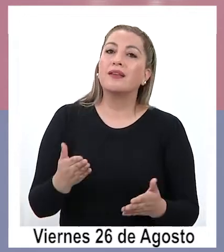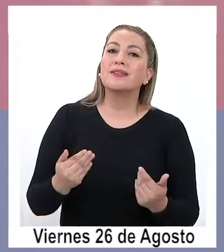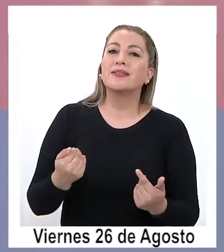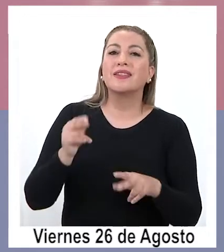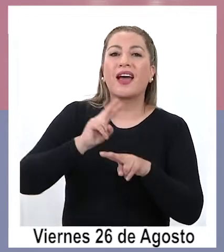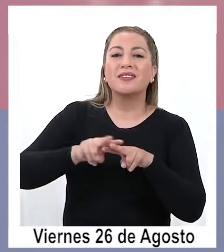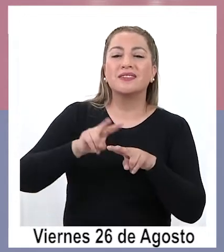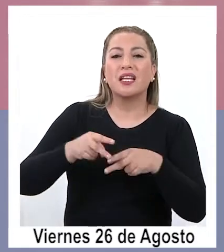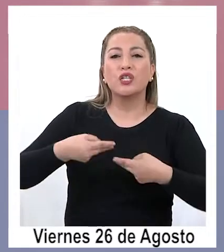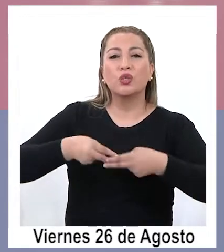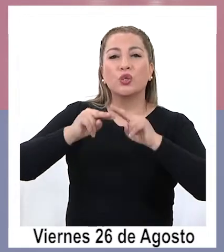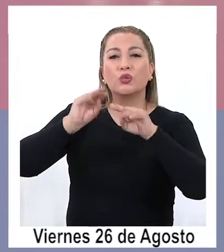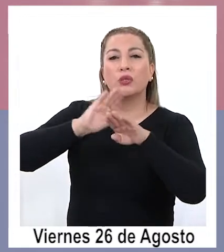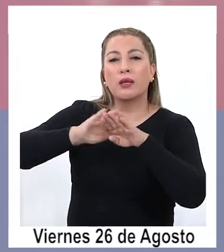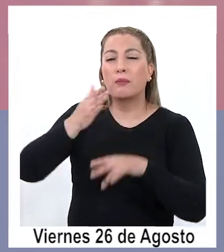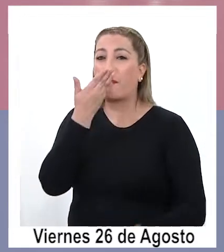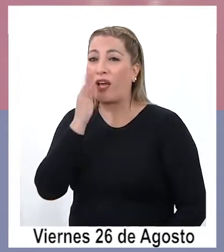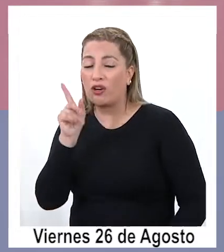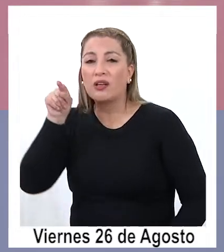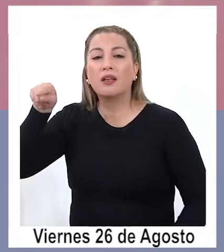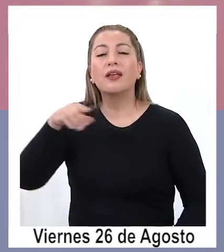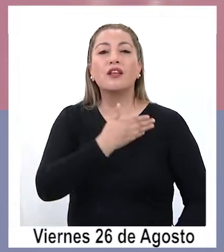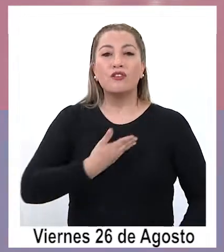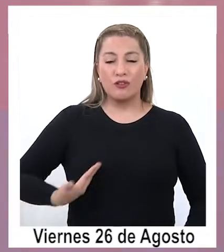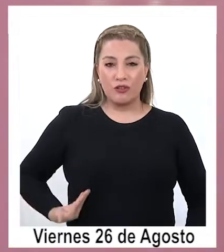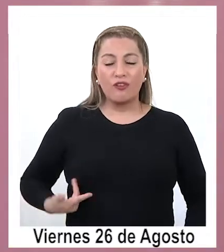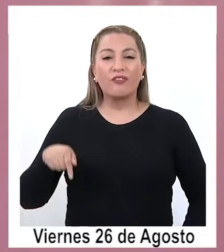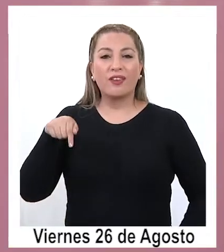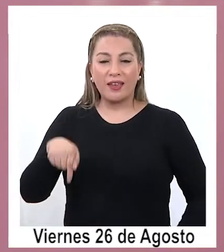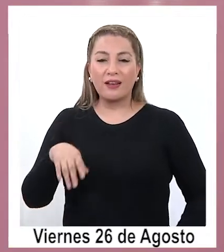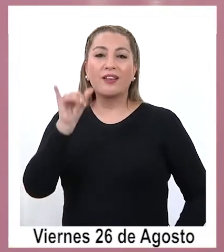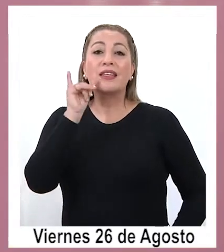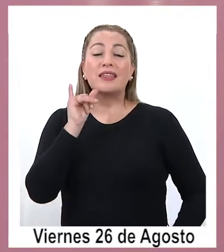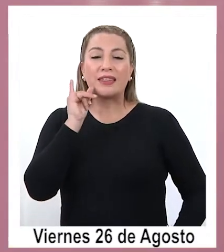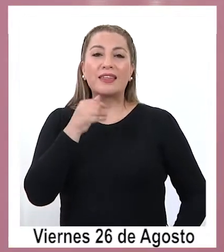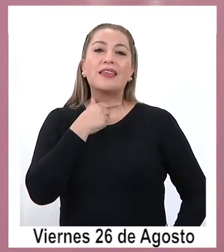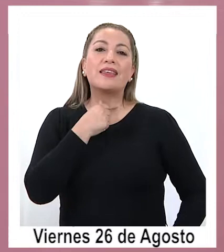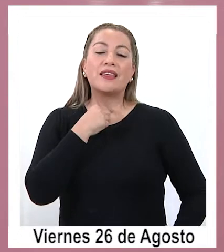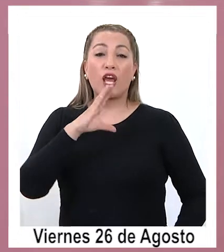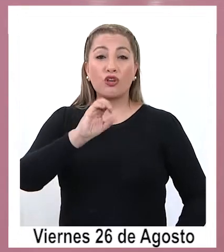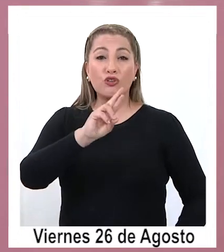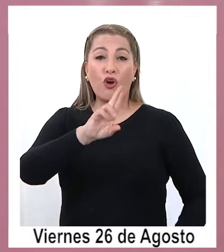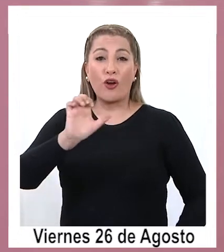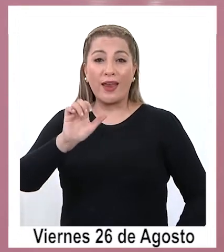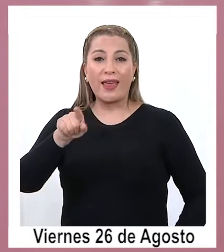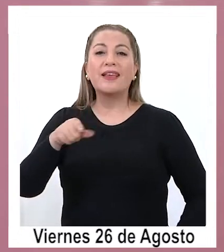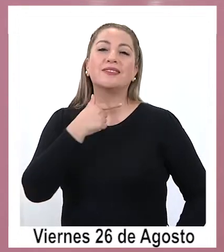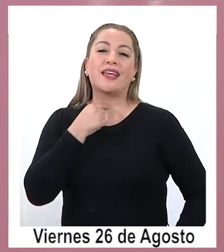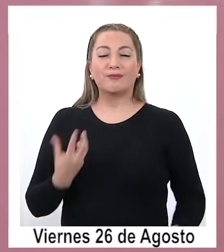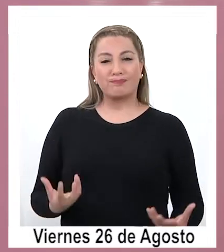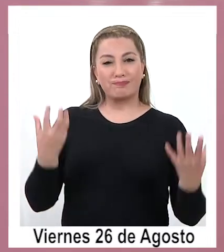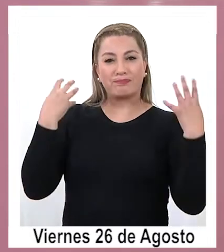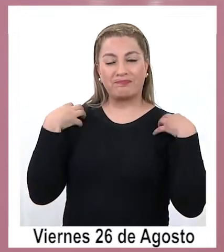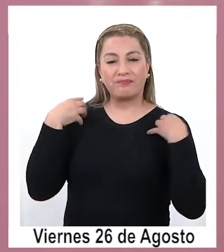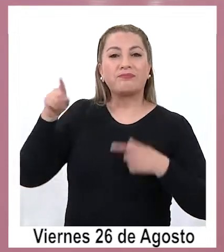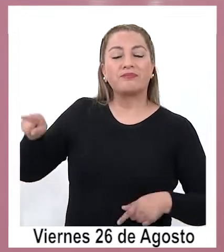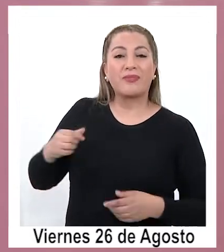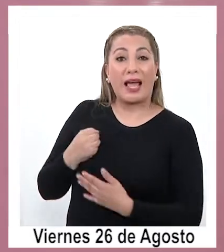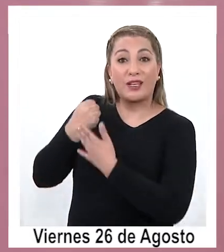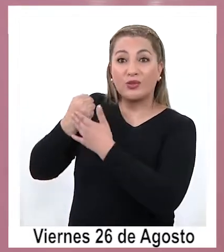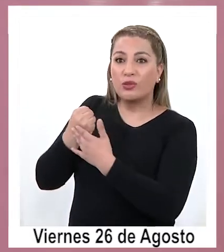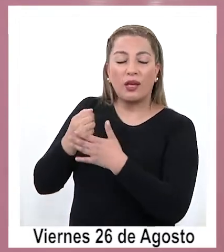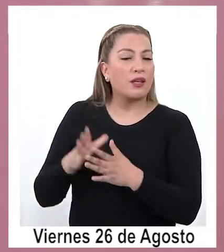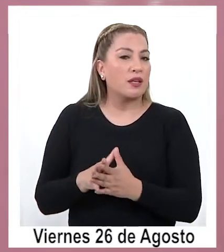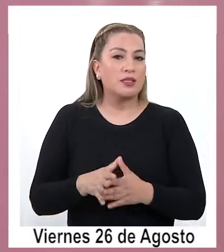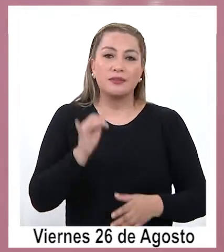mejoras de infraestructura que entiendo que además el gobierno regional está dispuesto ahí el Corea a asumir porque es